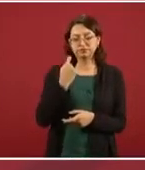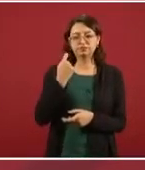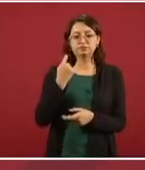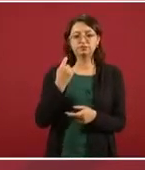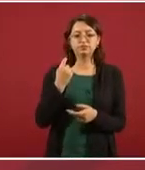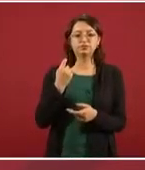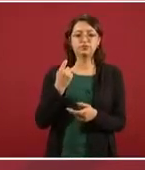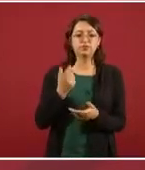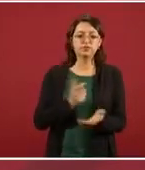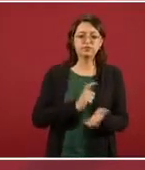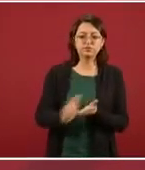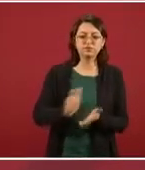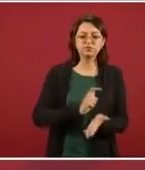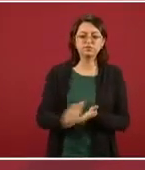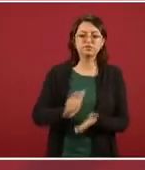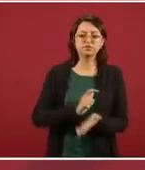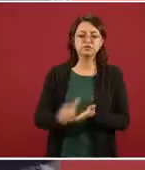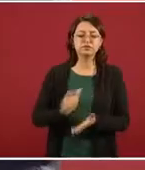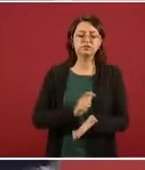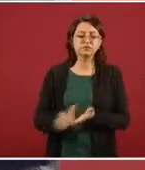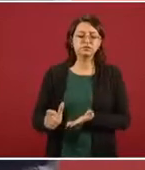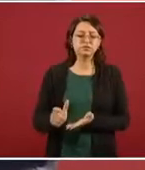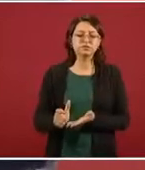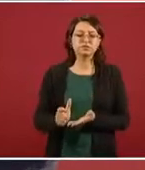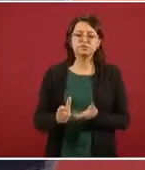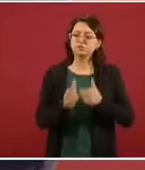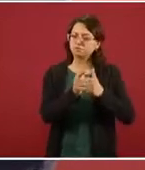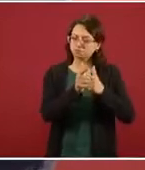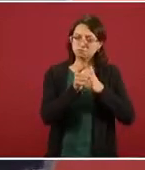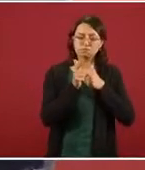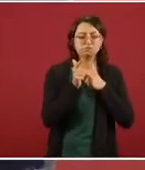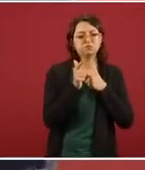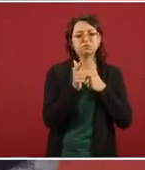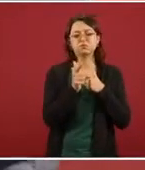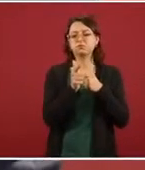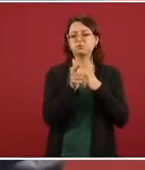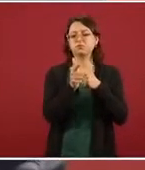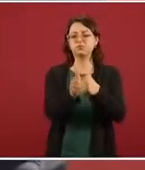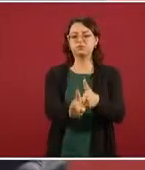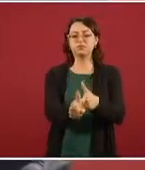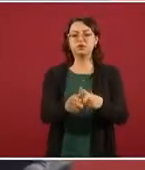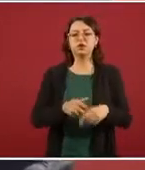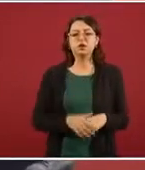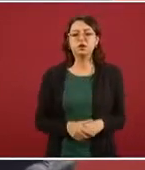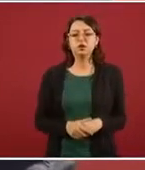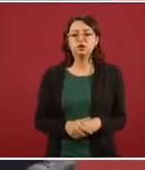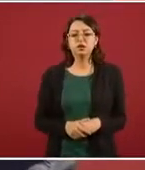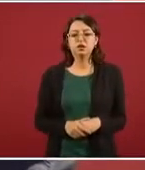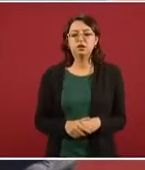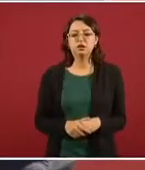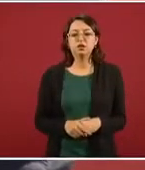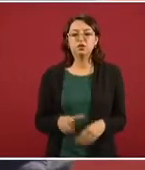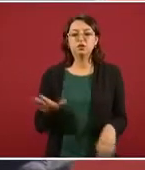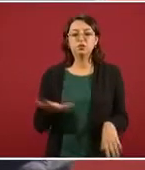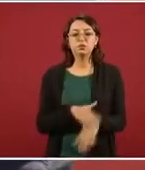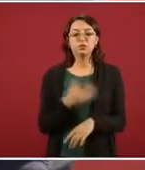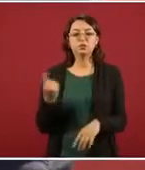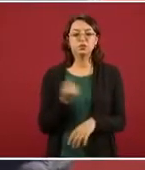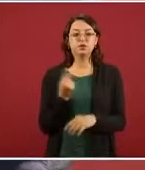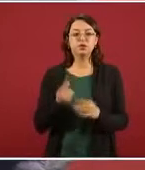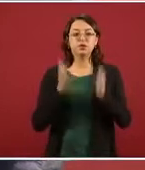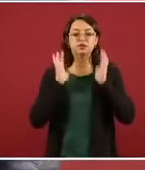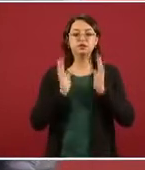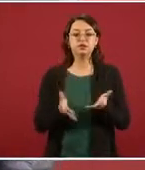o mantenerla, como se quiera ver, porque ya se está